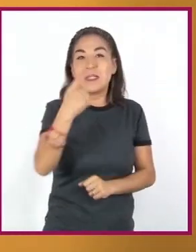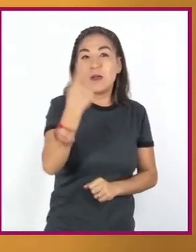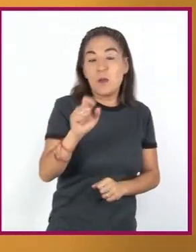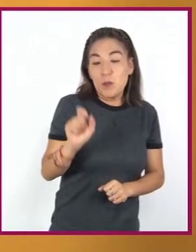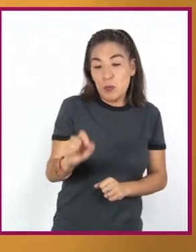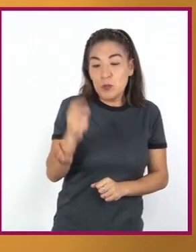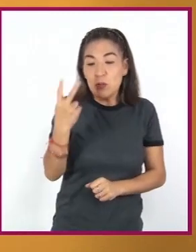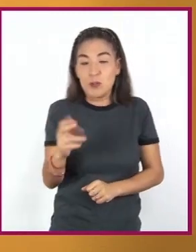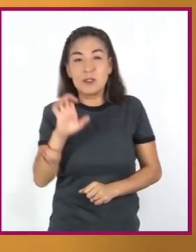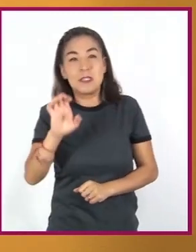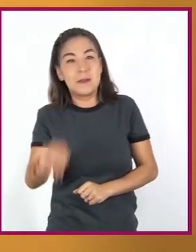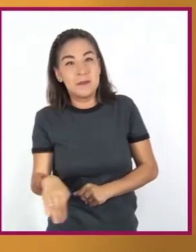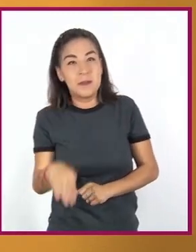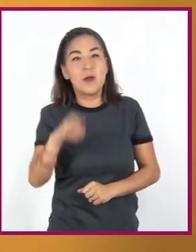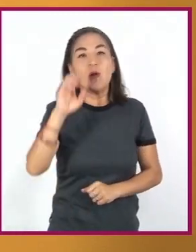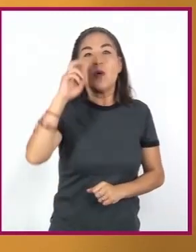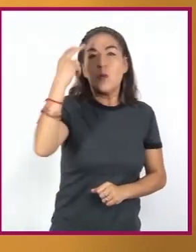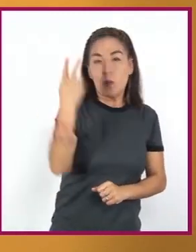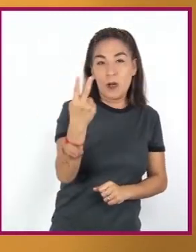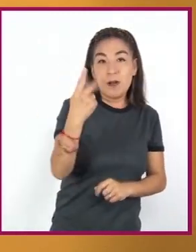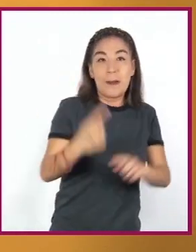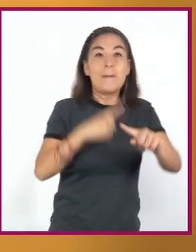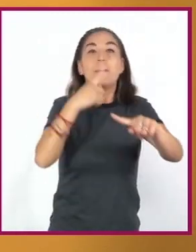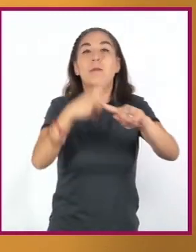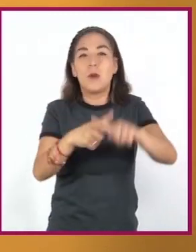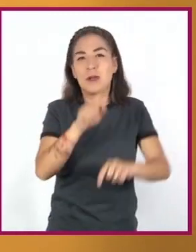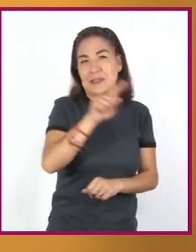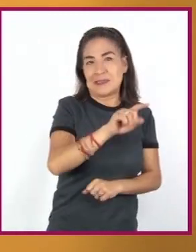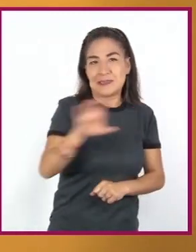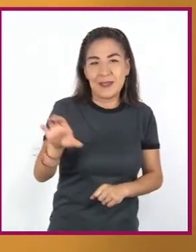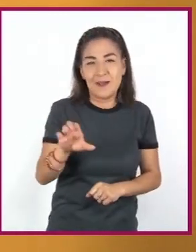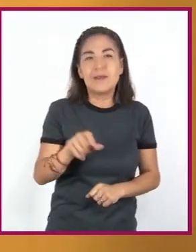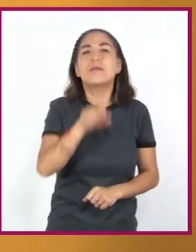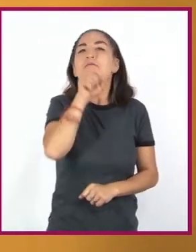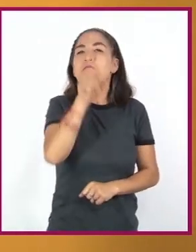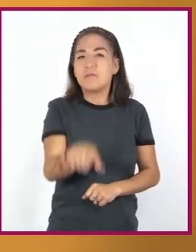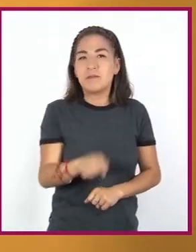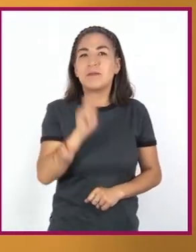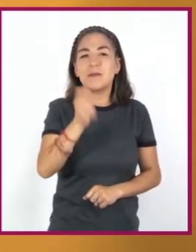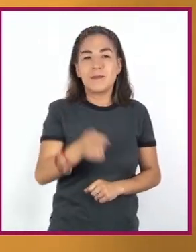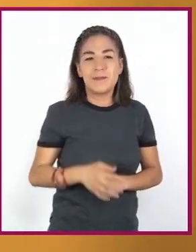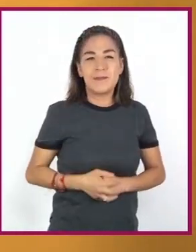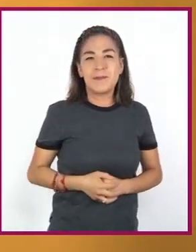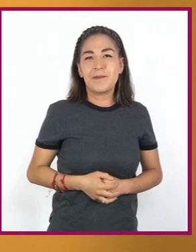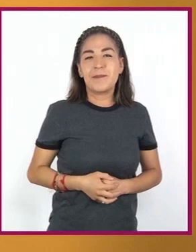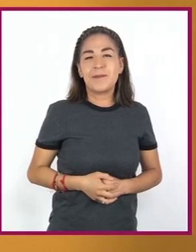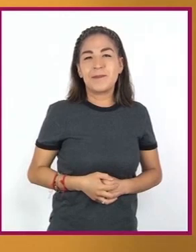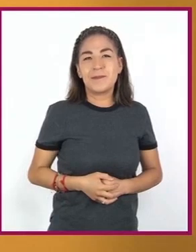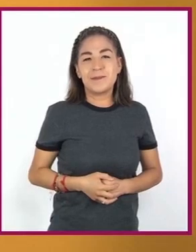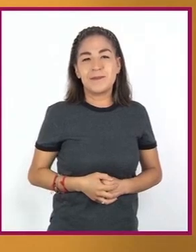1931.2 centímetros cuadrados por 100, que es igual a